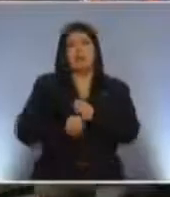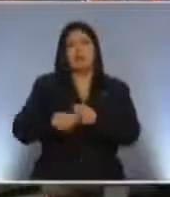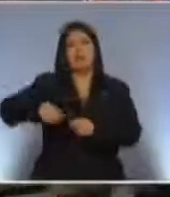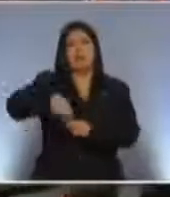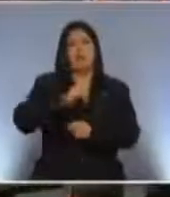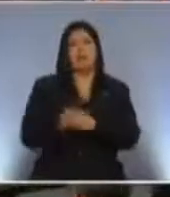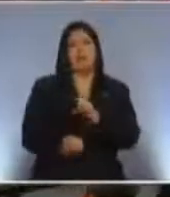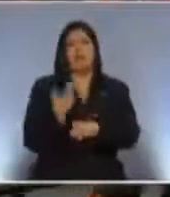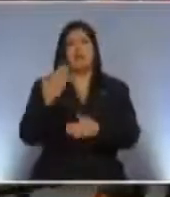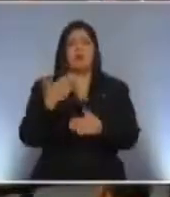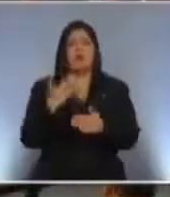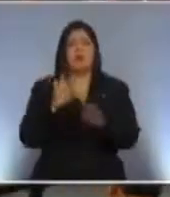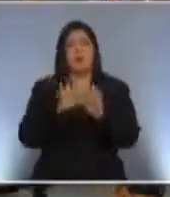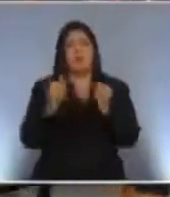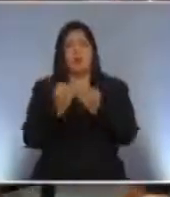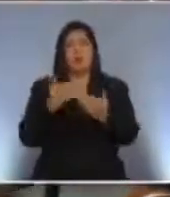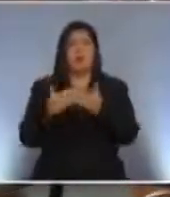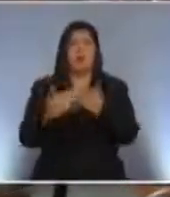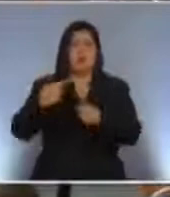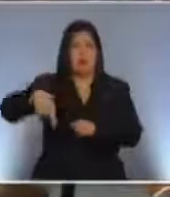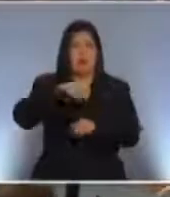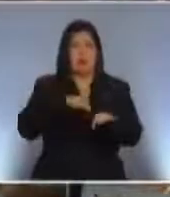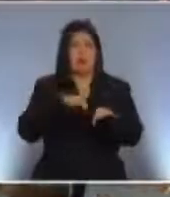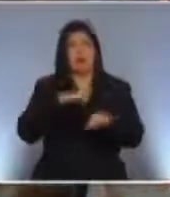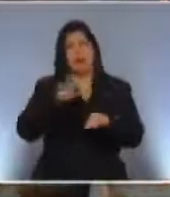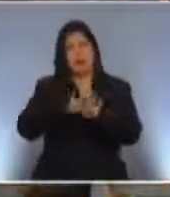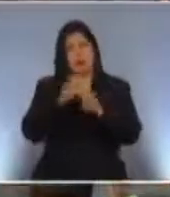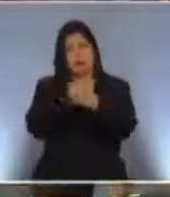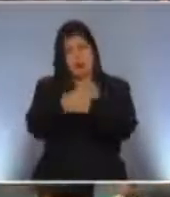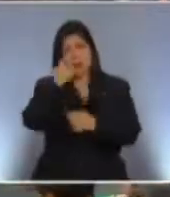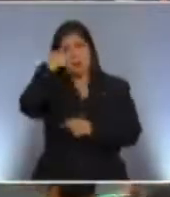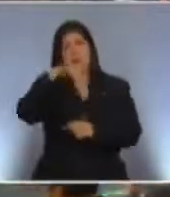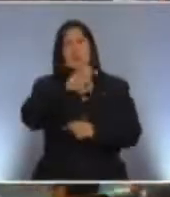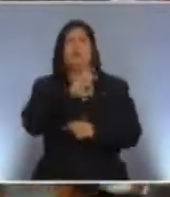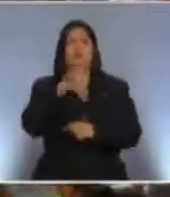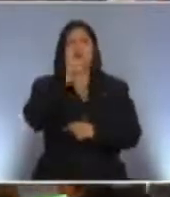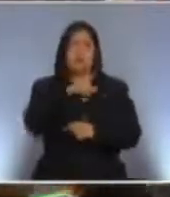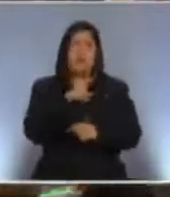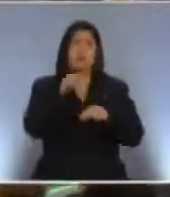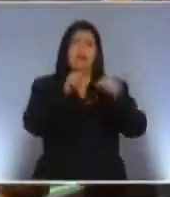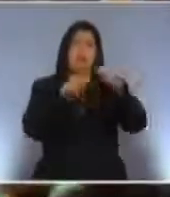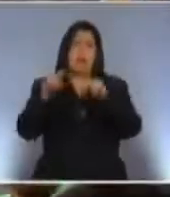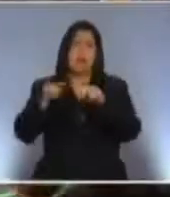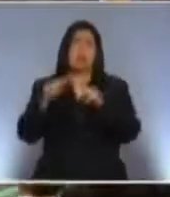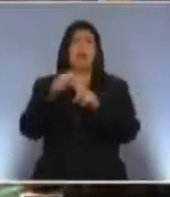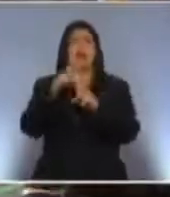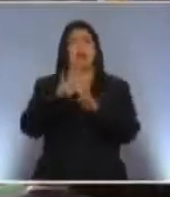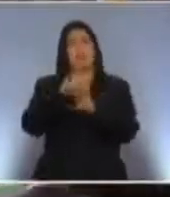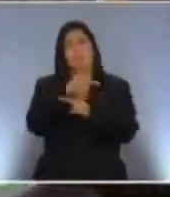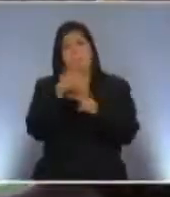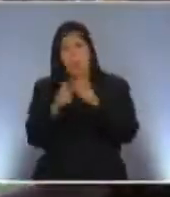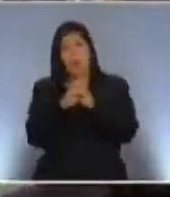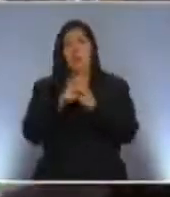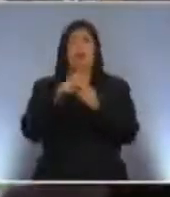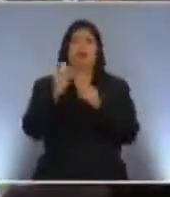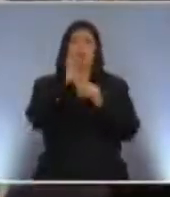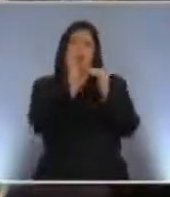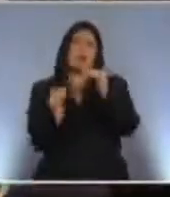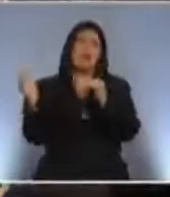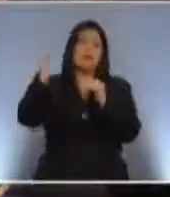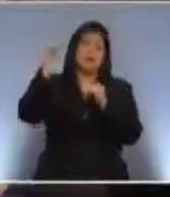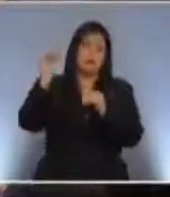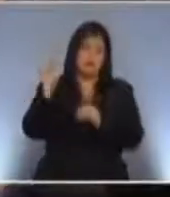se han modernizado y ampliado las opciones educativas en los niveles medio superior y superior.